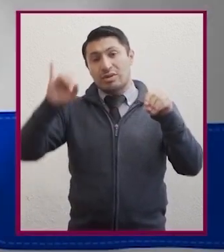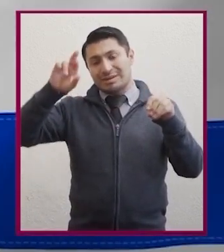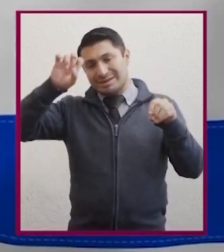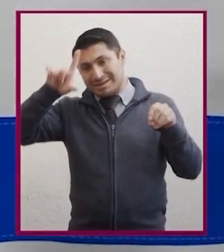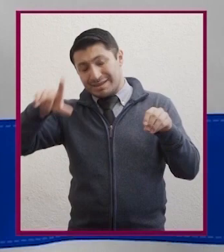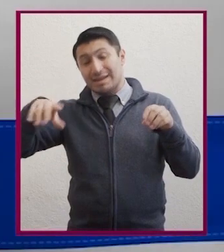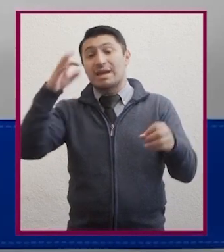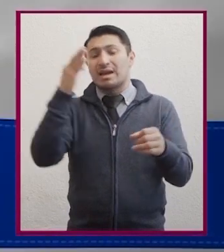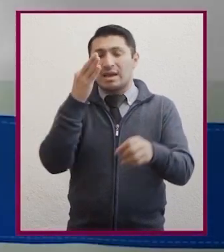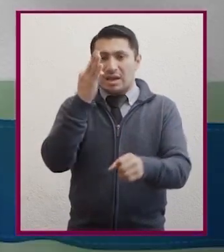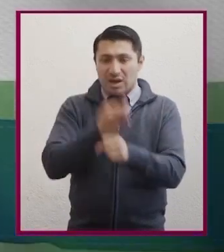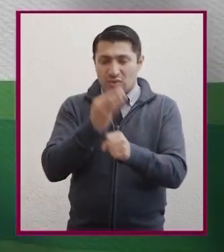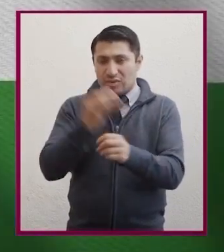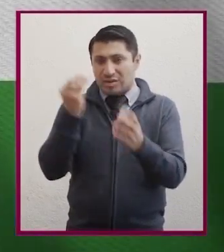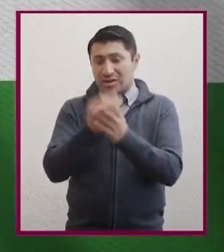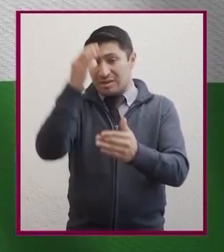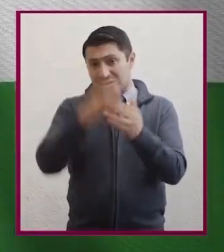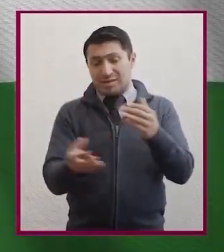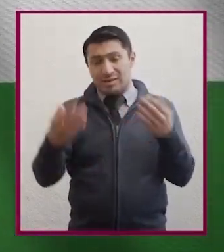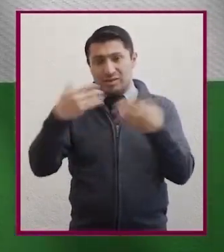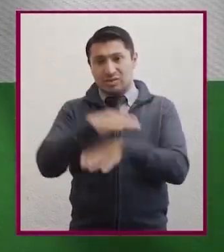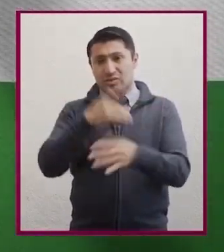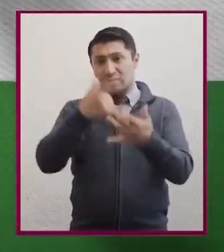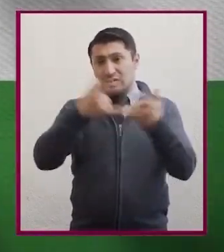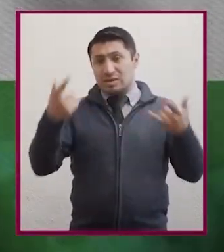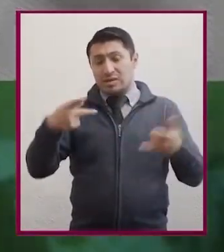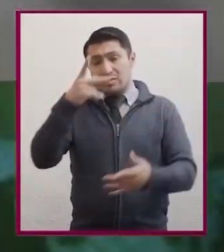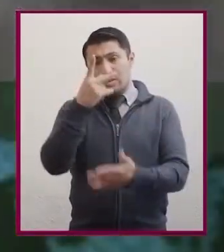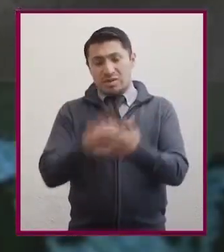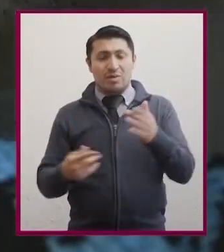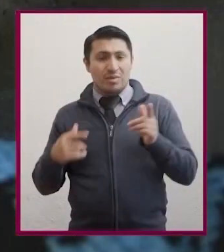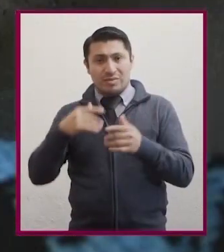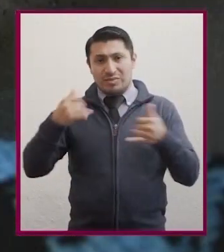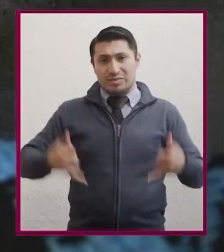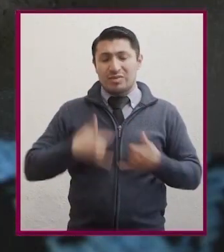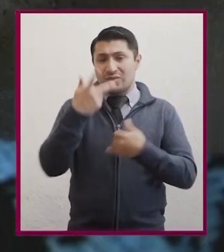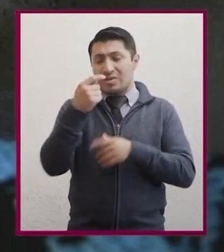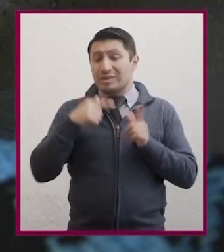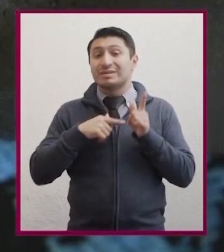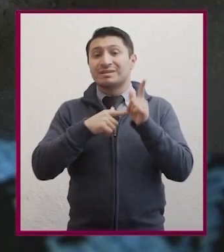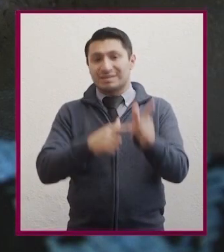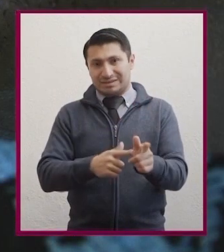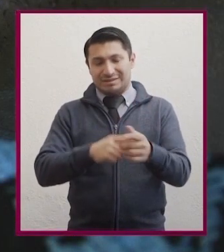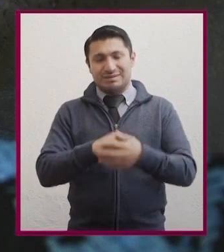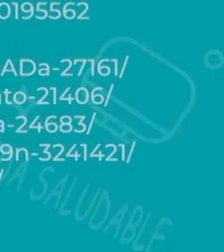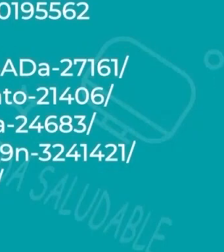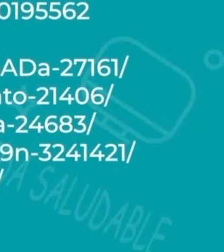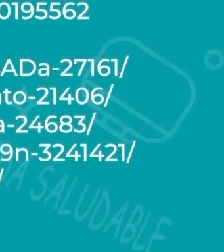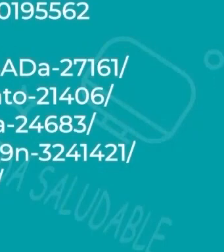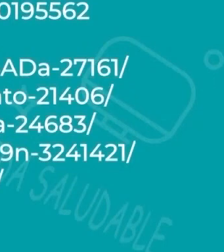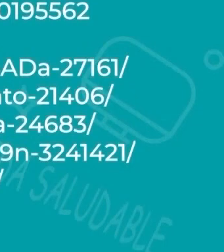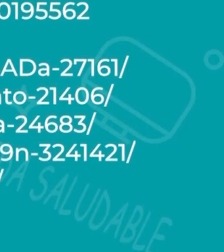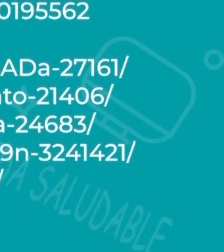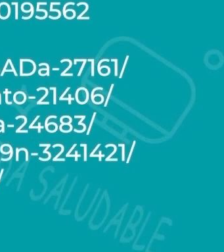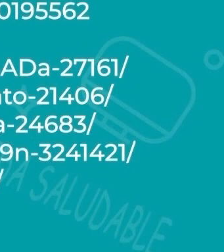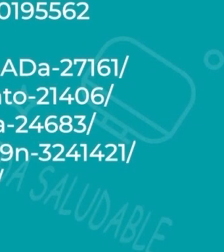al final de este capítulo de Conciencia Histórica, pero la programación de Jóvenes en TV no termina.